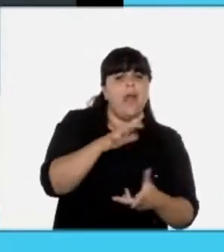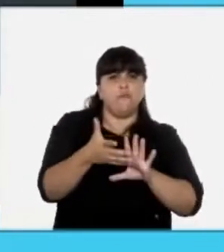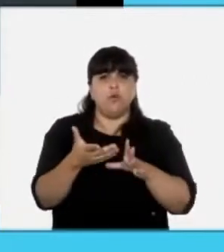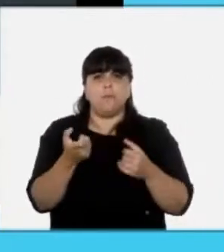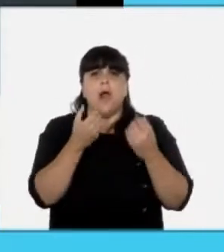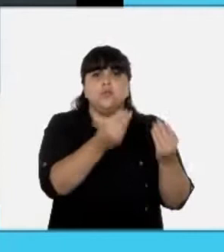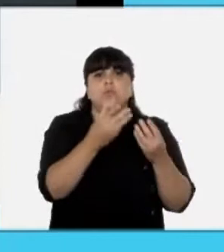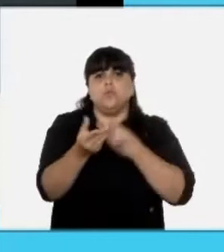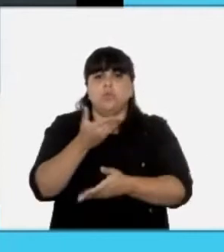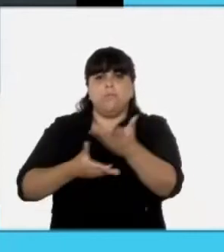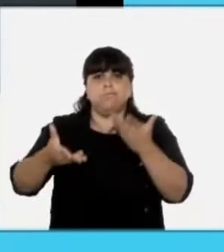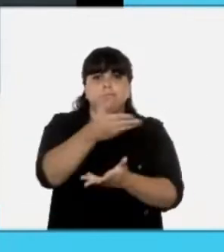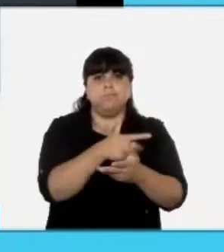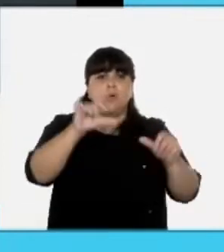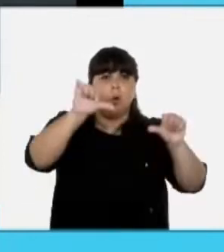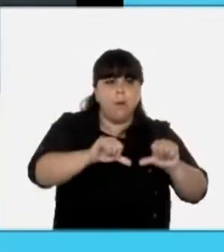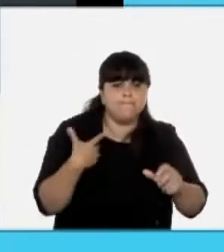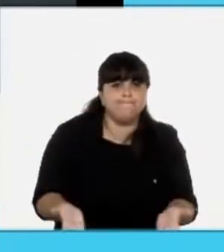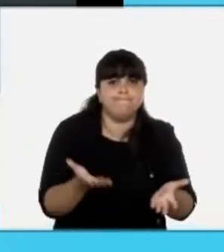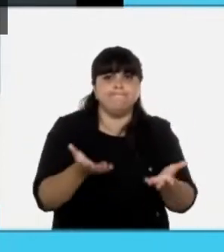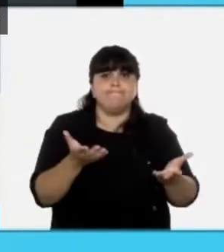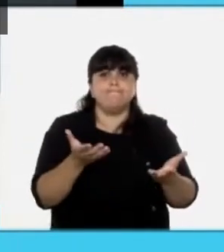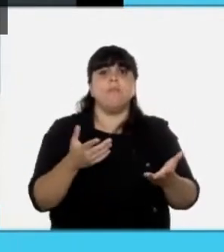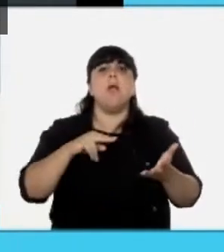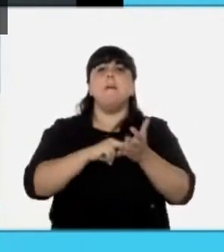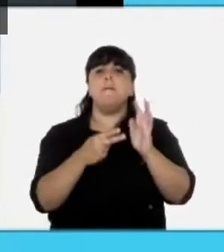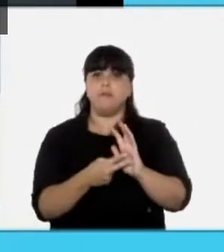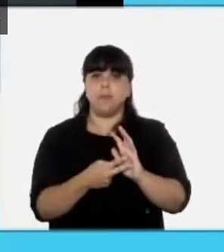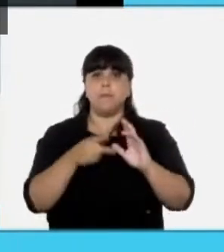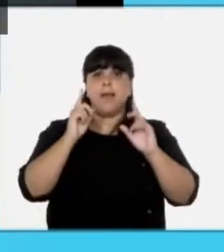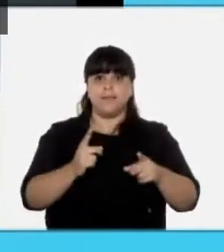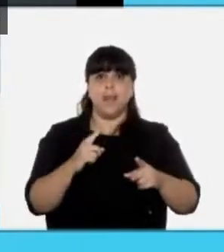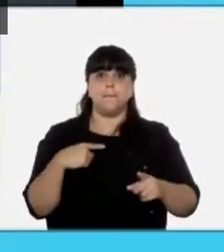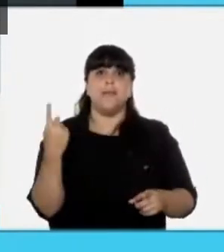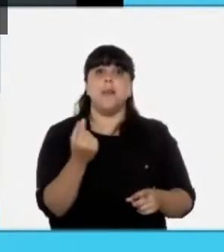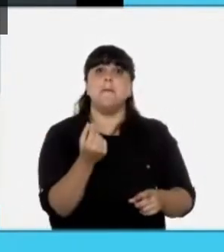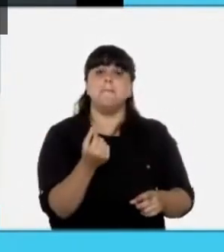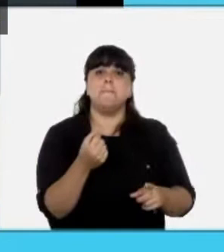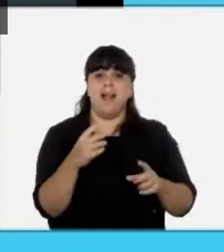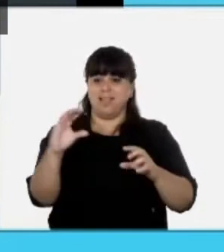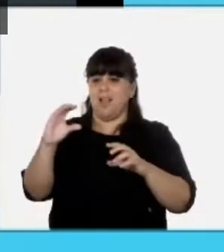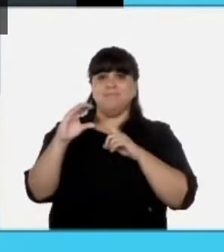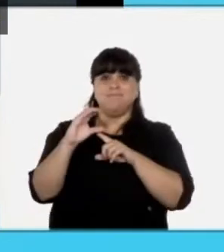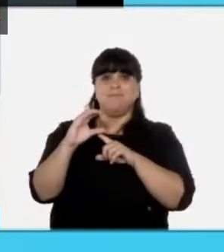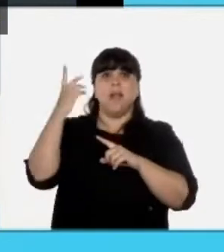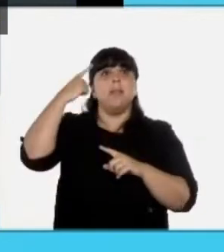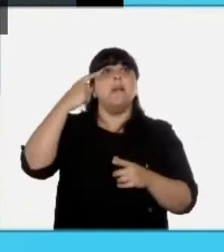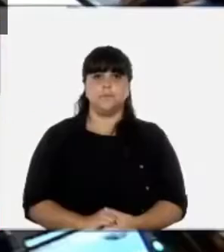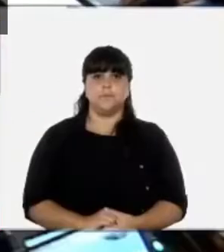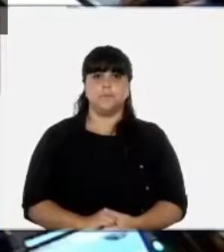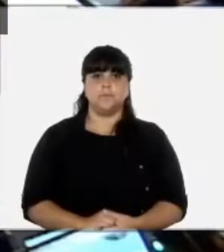su déficit y sus problemas, y en este caso permitiendo que este dinero que iban a volcar a pagar el impuesto lo